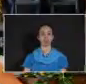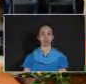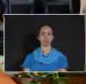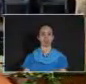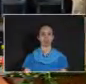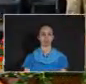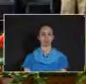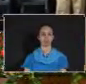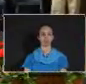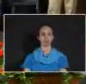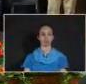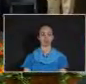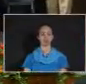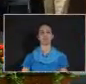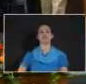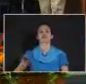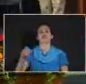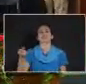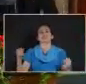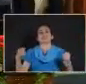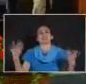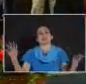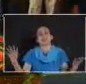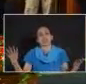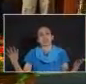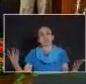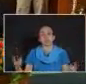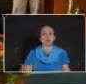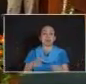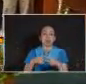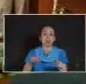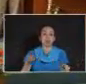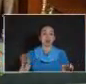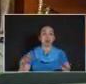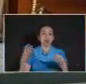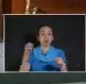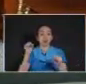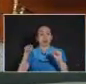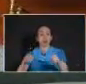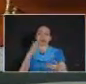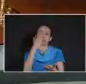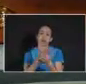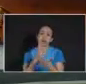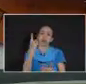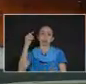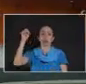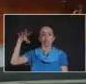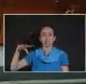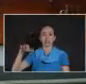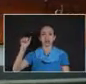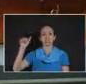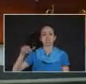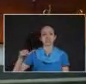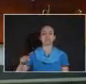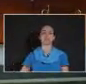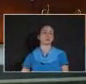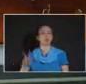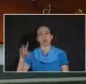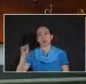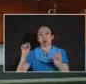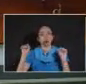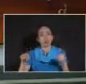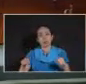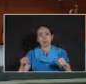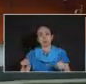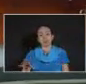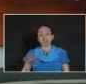¿Qué hacemos, verdad? Pero ¿cómo se puede parar una bendición de esta naturaleza también? No se puede, tiene